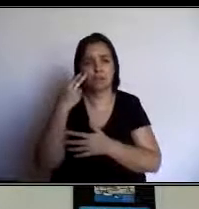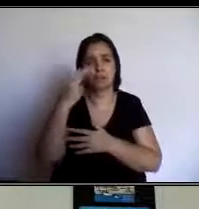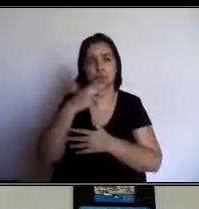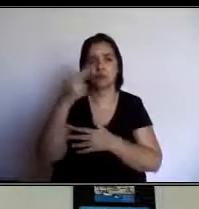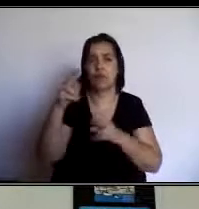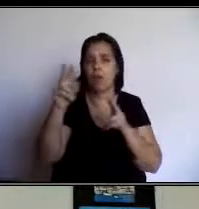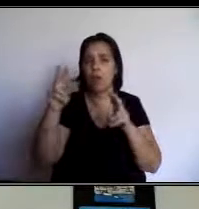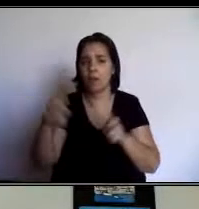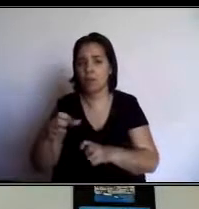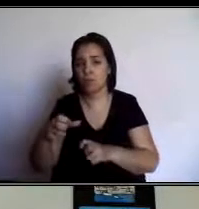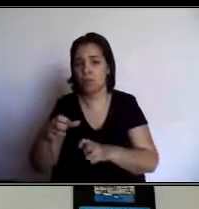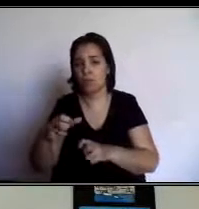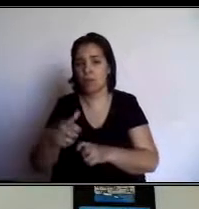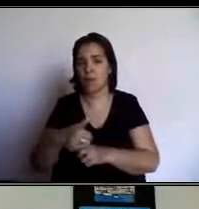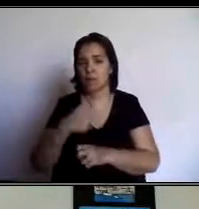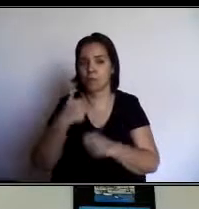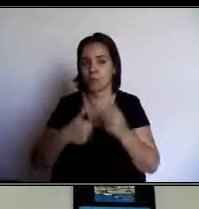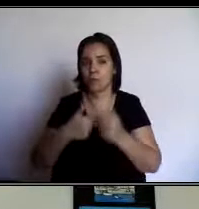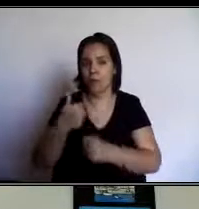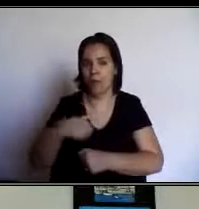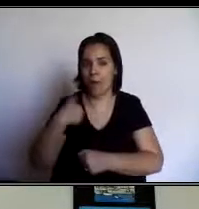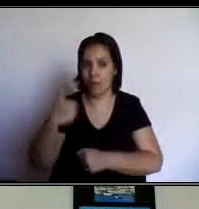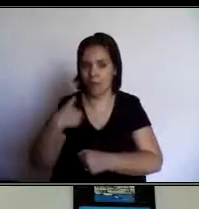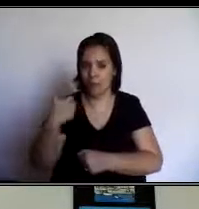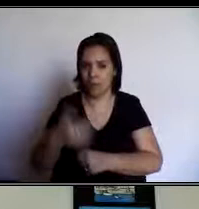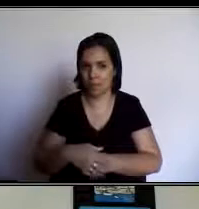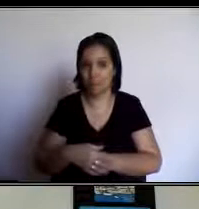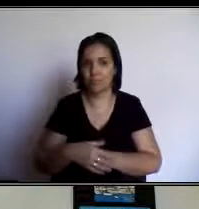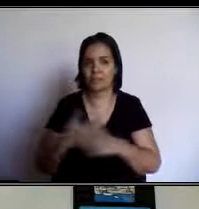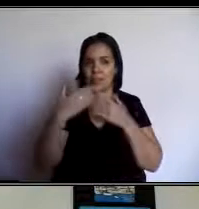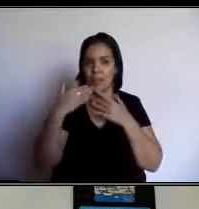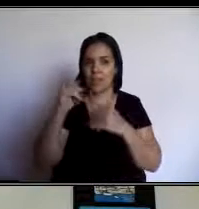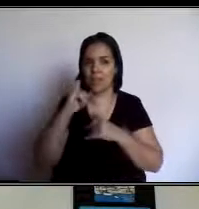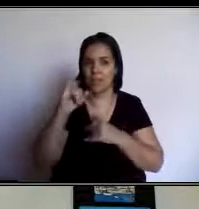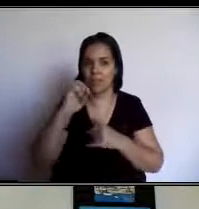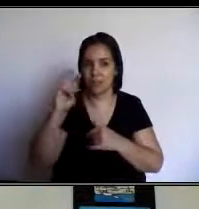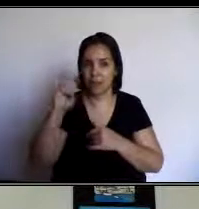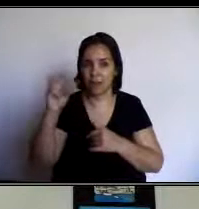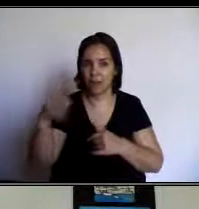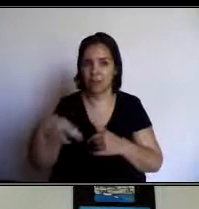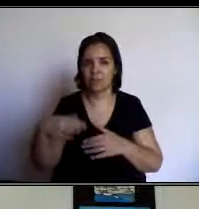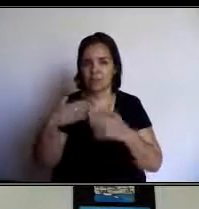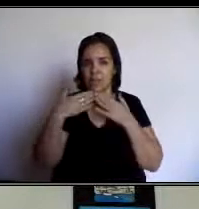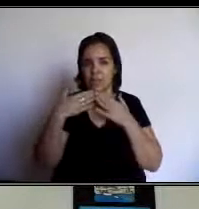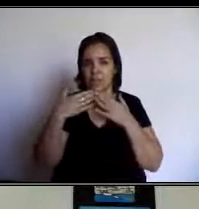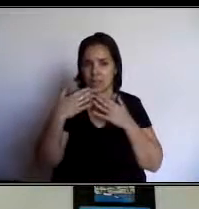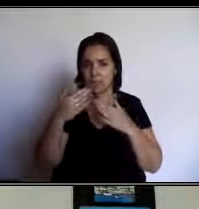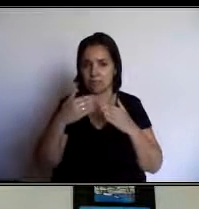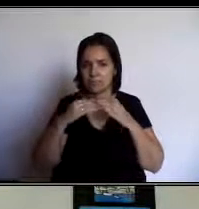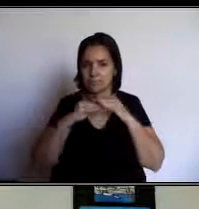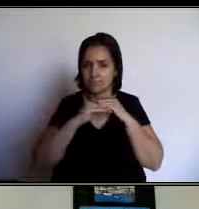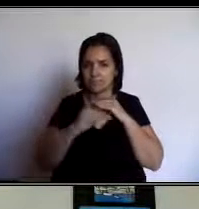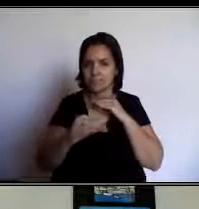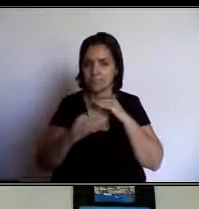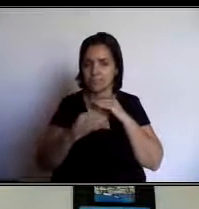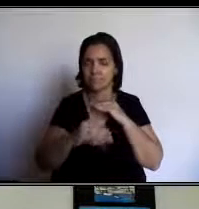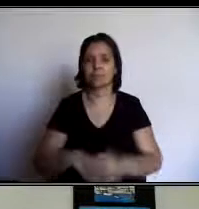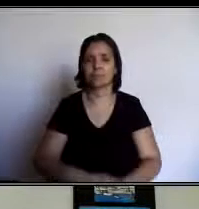nuevas oportunidades. Gracias, Iván. Sí, interesante el mantener ese equilibrio,